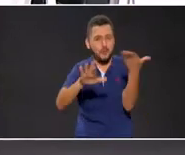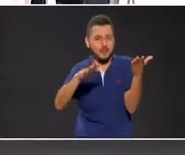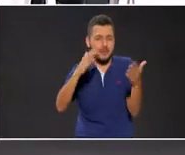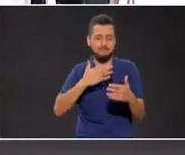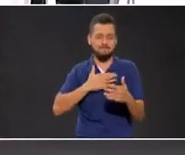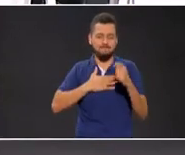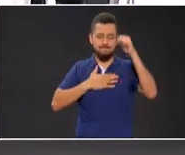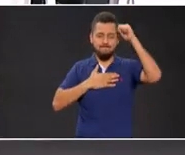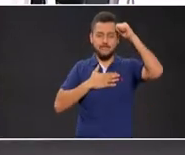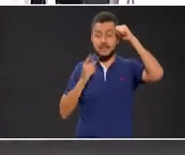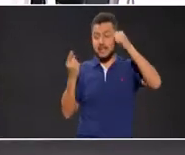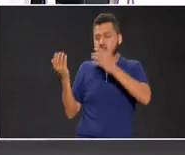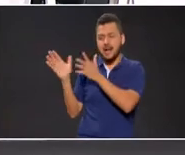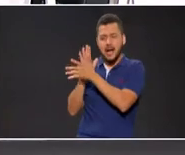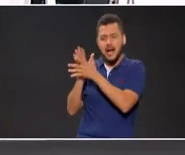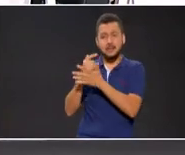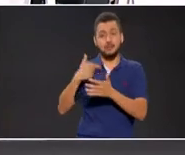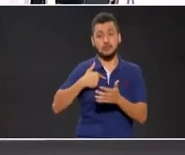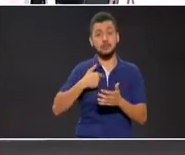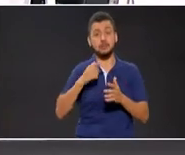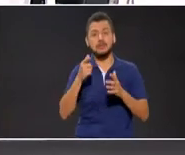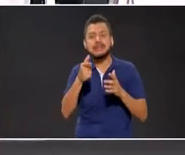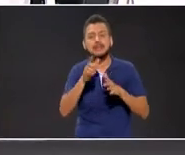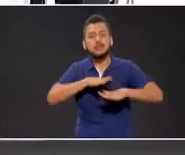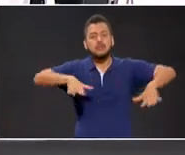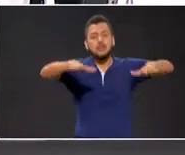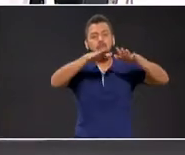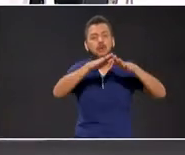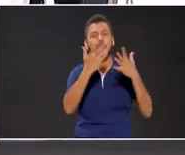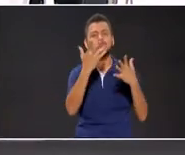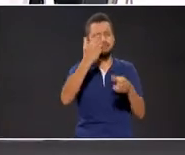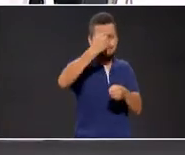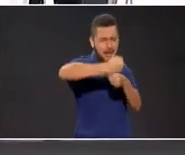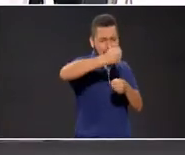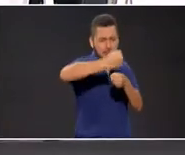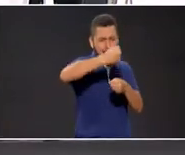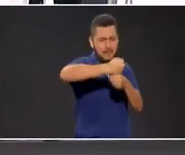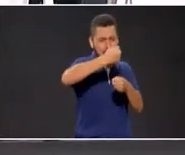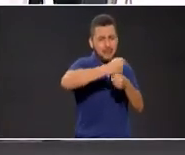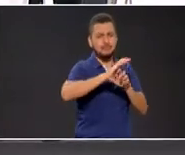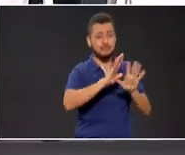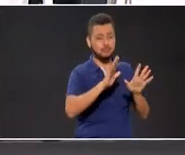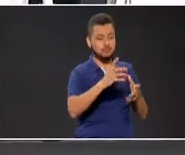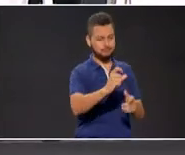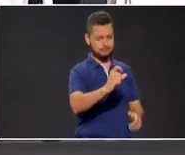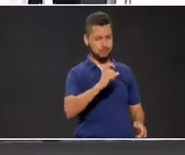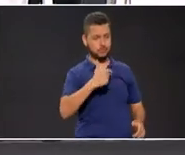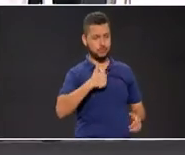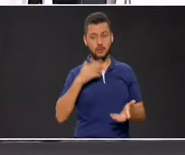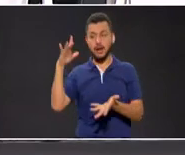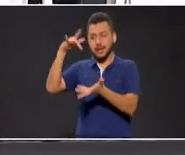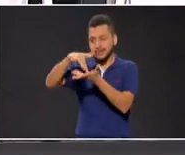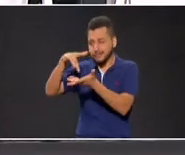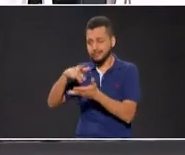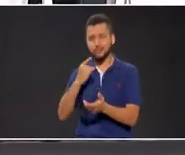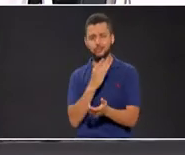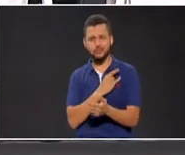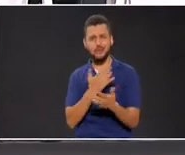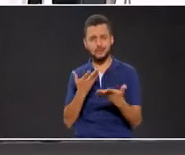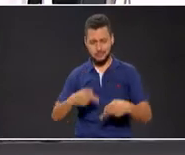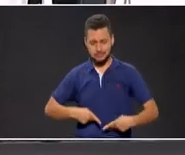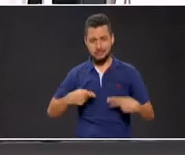ingresos y al ingreso y posibilidad de acceder a la educación de la vivienda a la pensión a la misma política de la recreación por consiguiente es por eso digo yo la